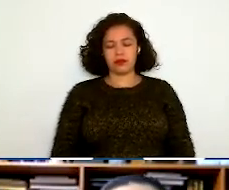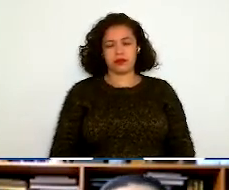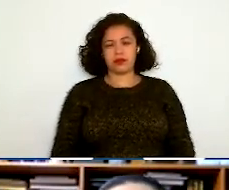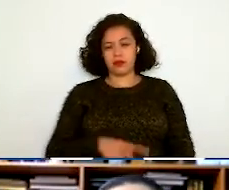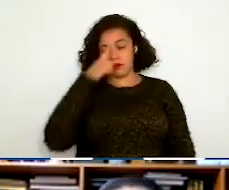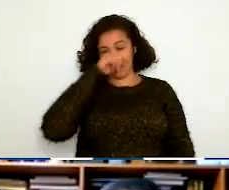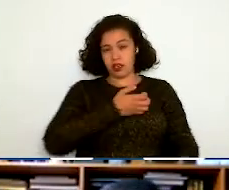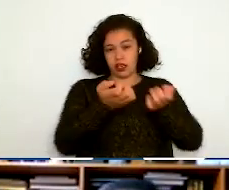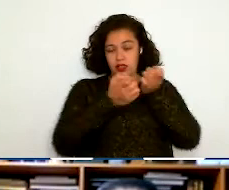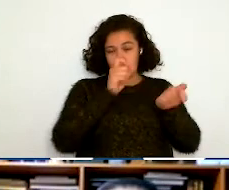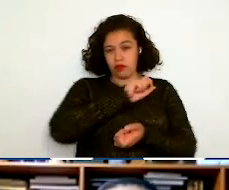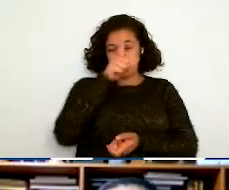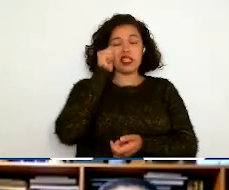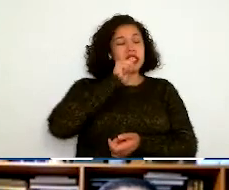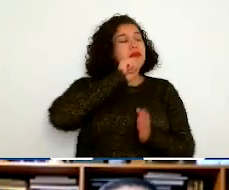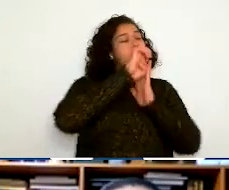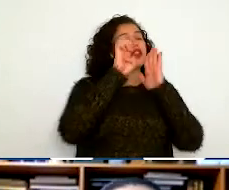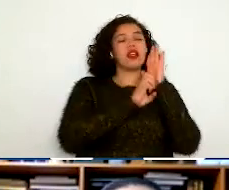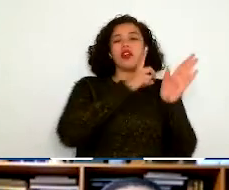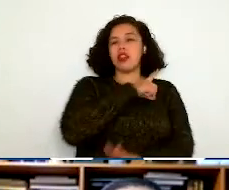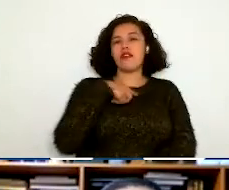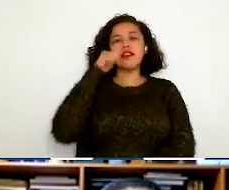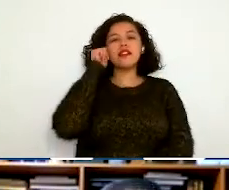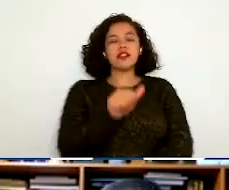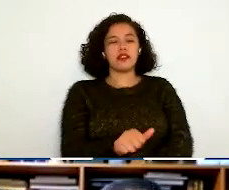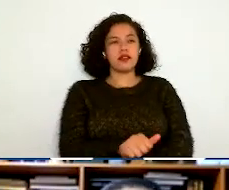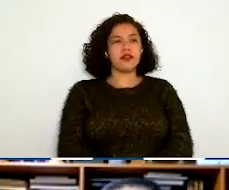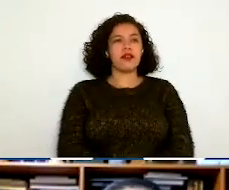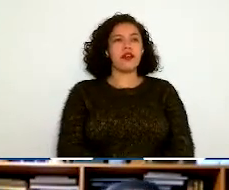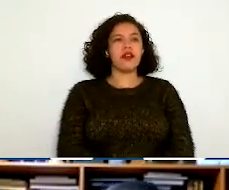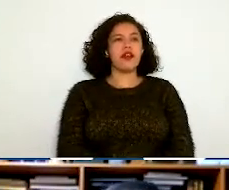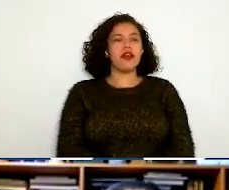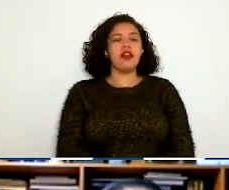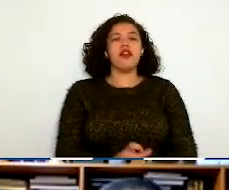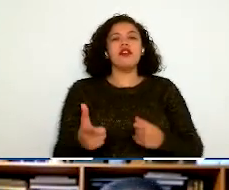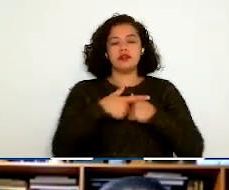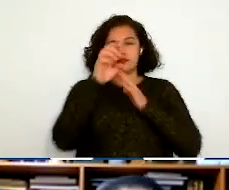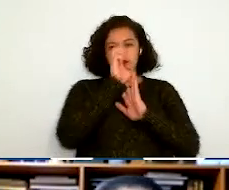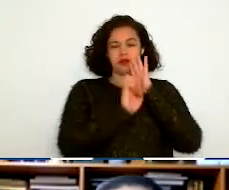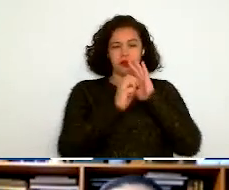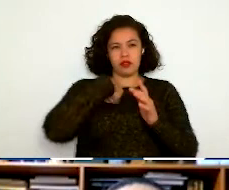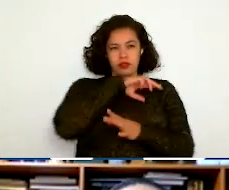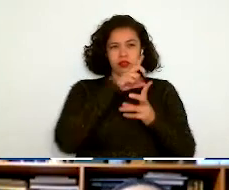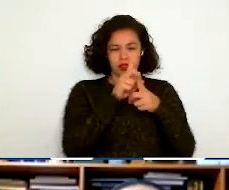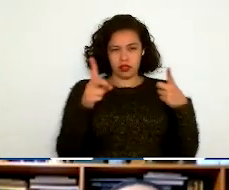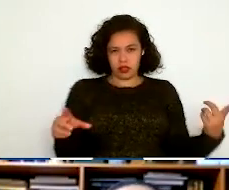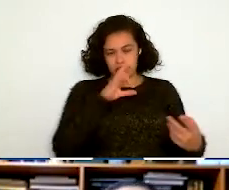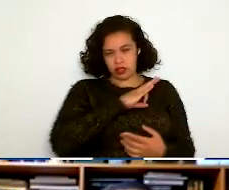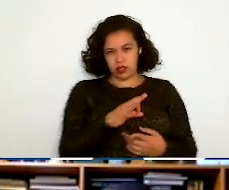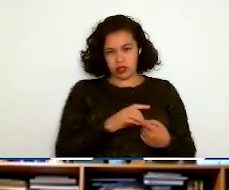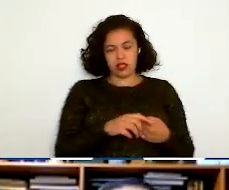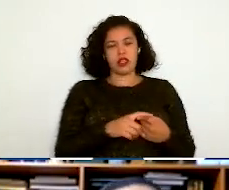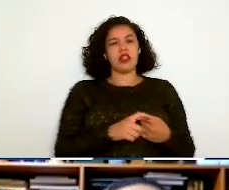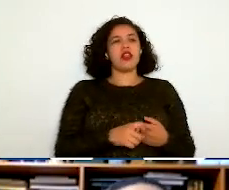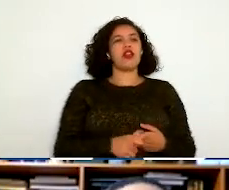profesional sea ético. Recuerden que en esta parte ética es algo que tenemos que ir desarrollando, que se